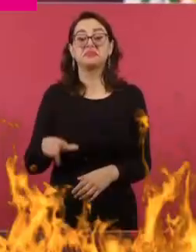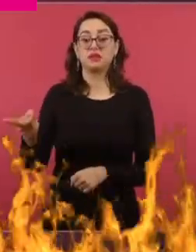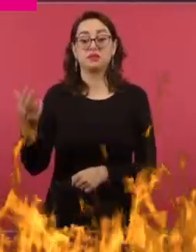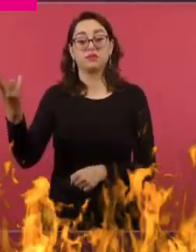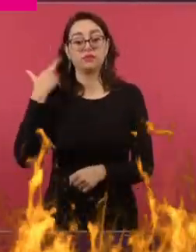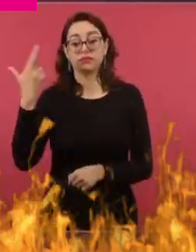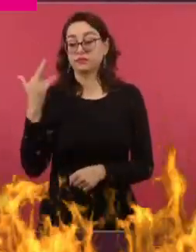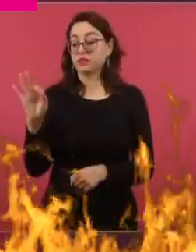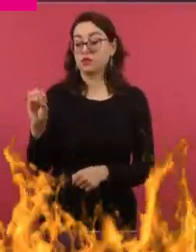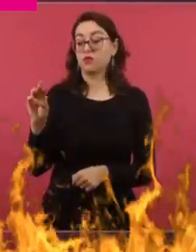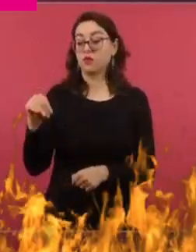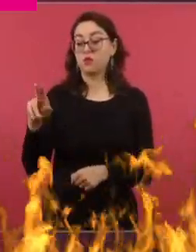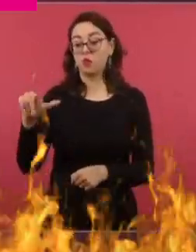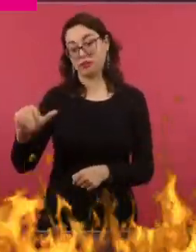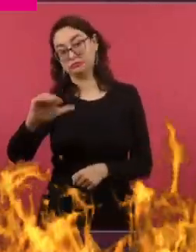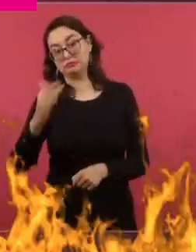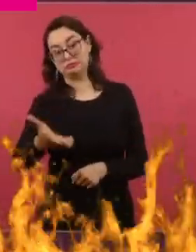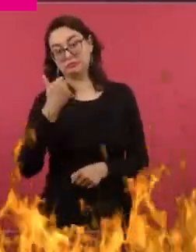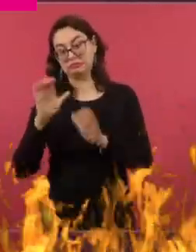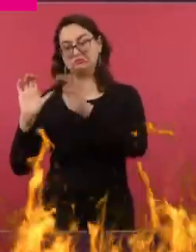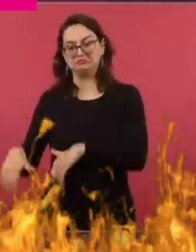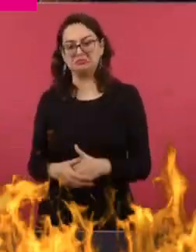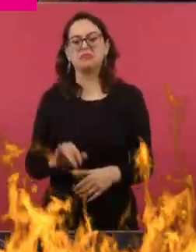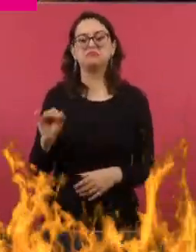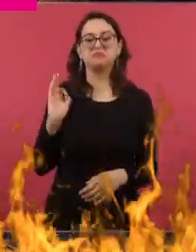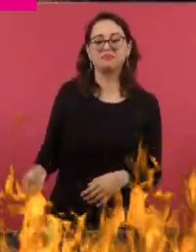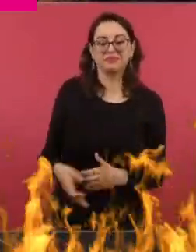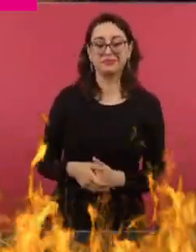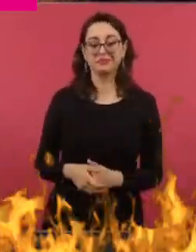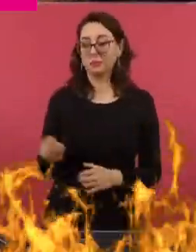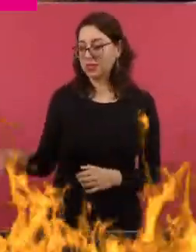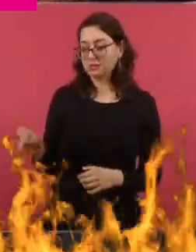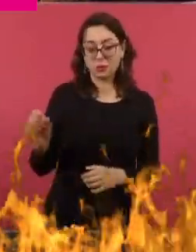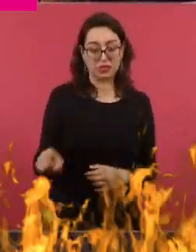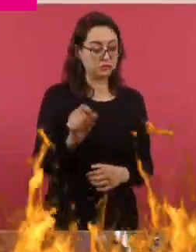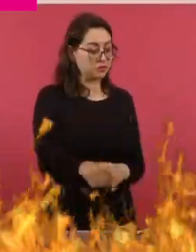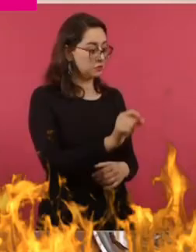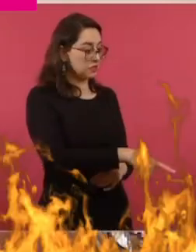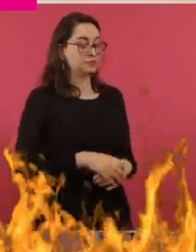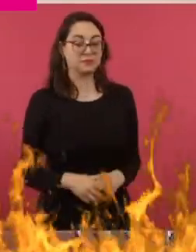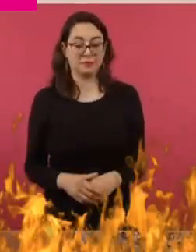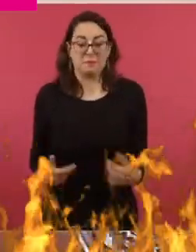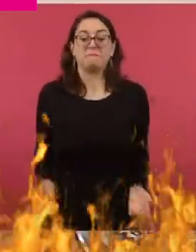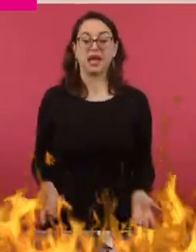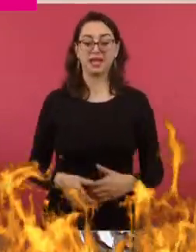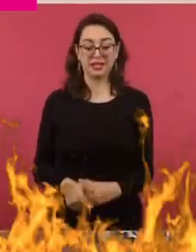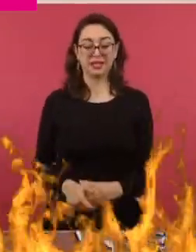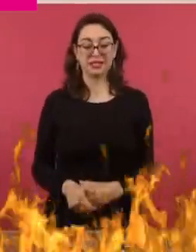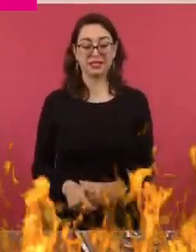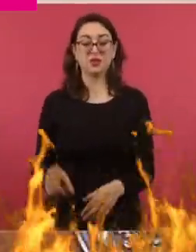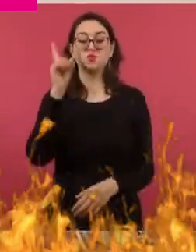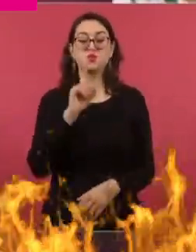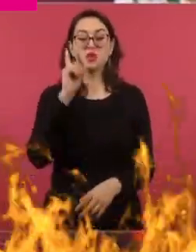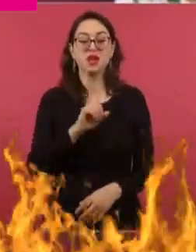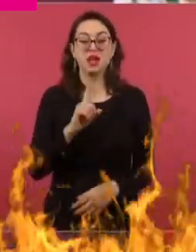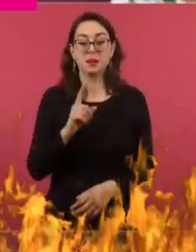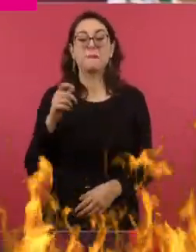le hicieron el ofrecimiento en Fórmula. Y está también. Y es lo mismo. ¿Para qué la quería Milenio? Digo, Latinos. Gloria.